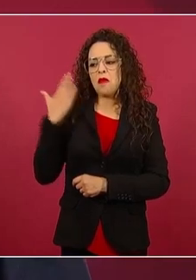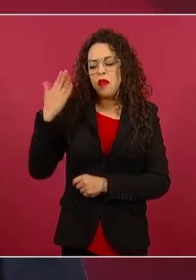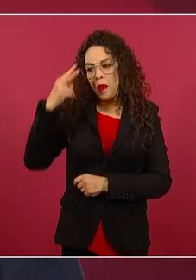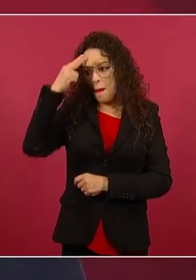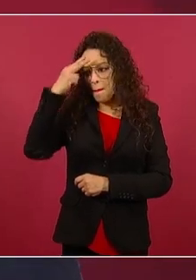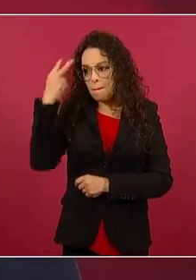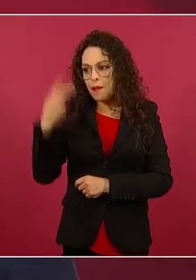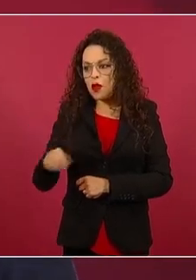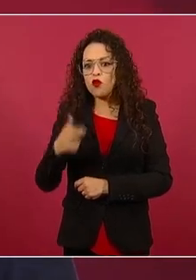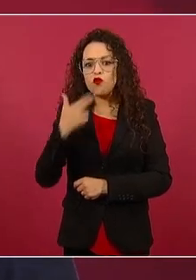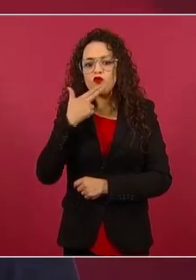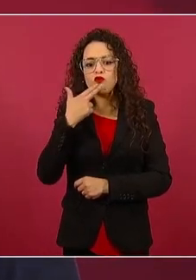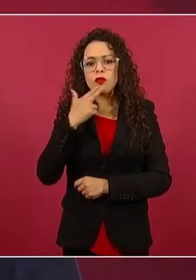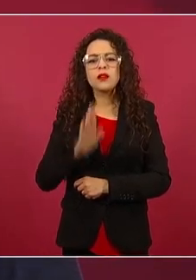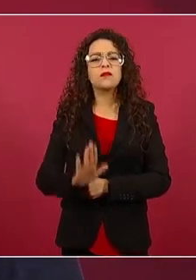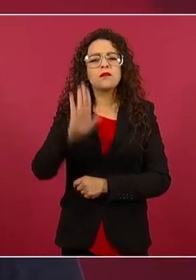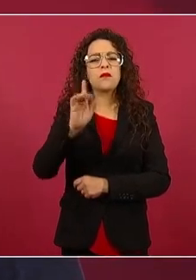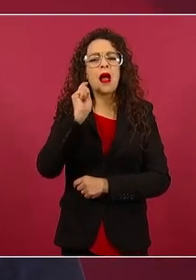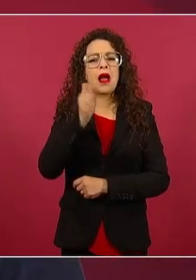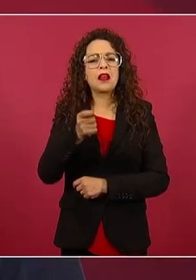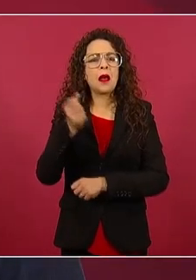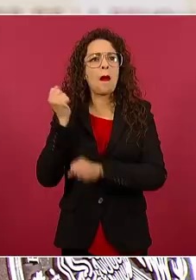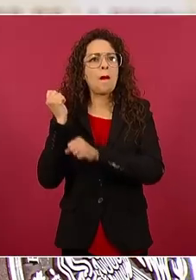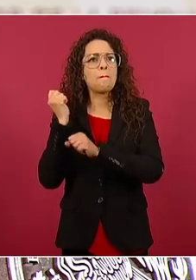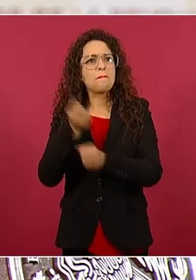como piñata.